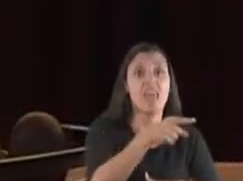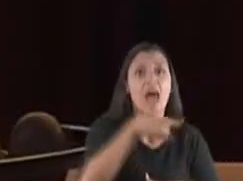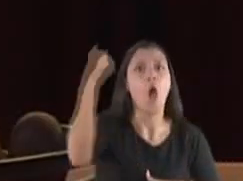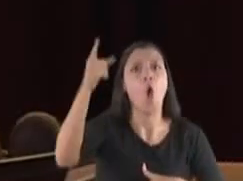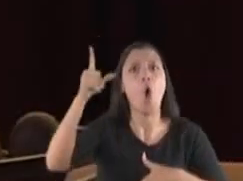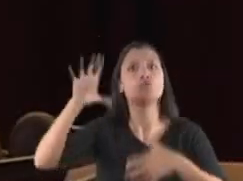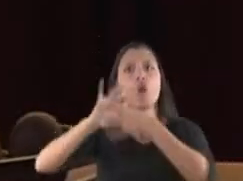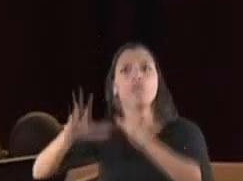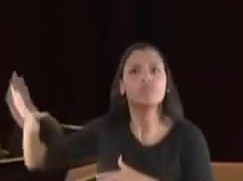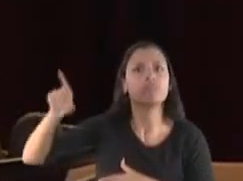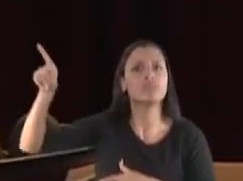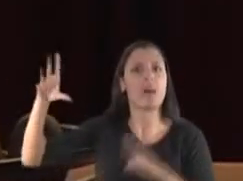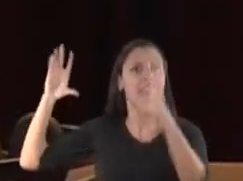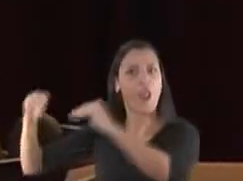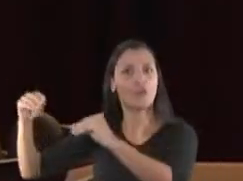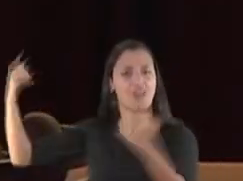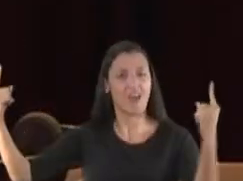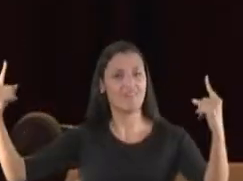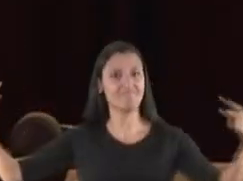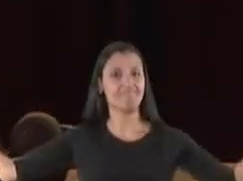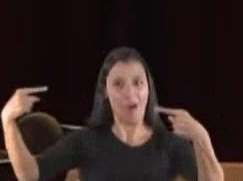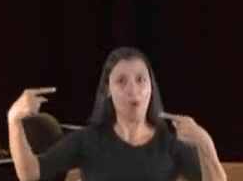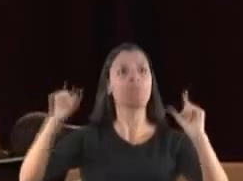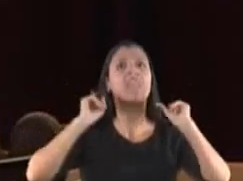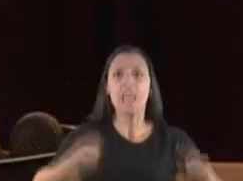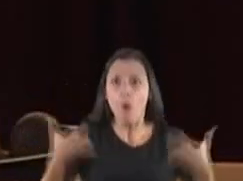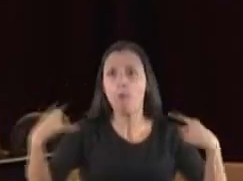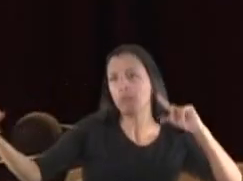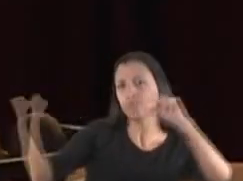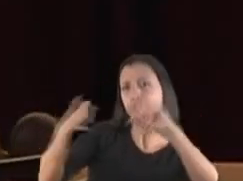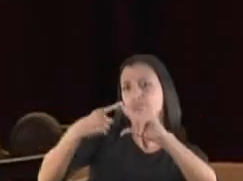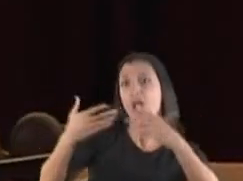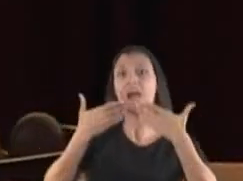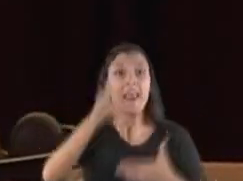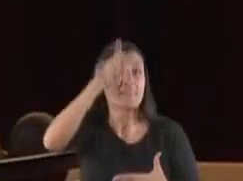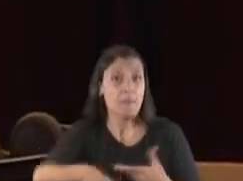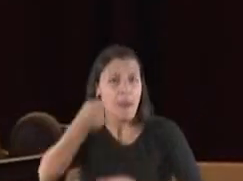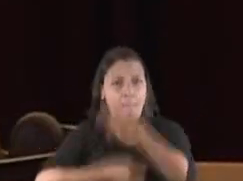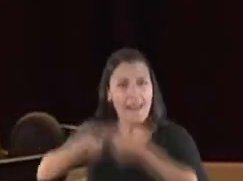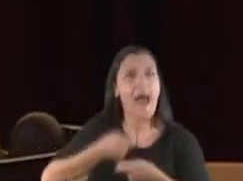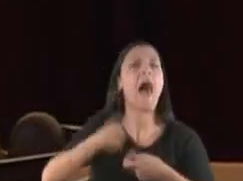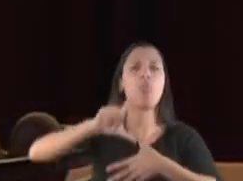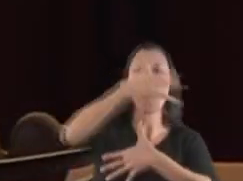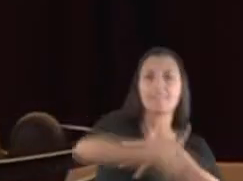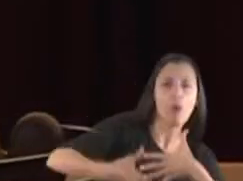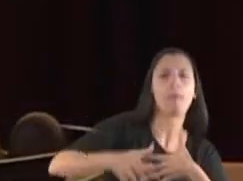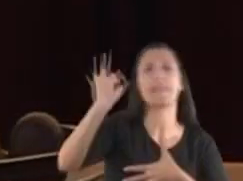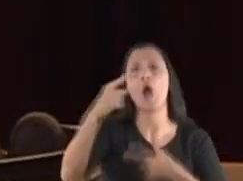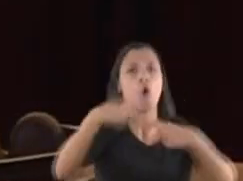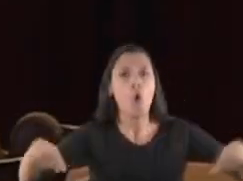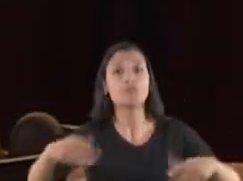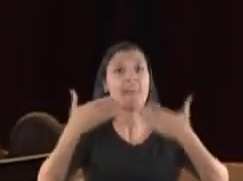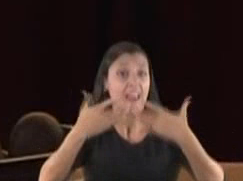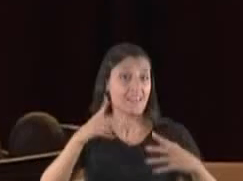noche en Oriente. Y en Oriente están operando sobre los mercados latinoamericanos y